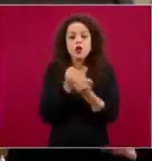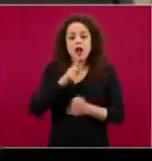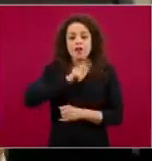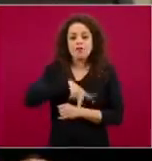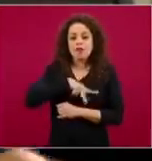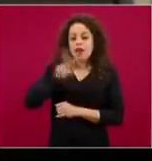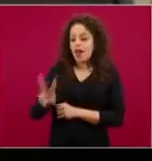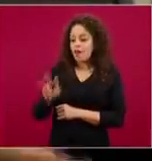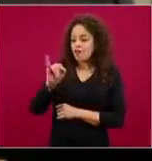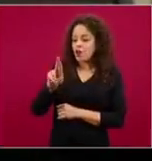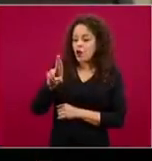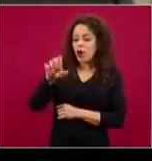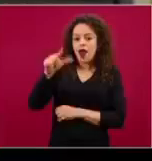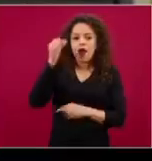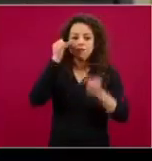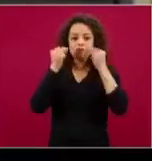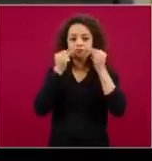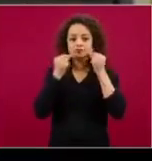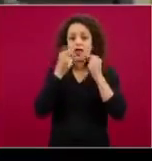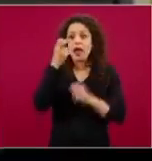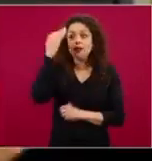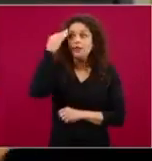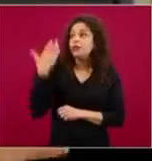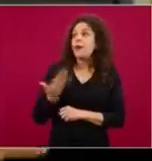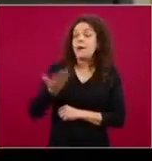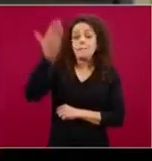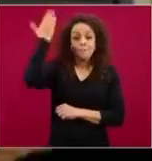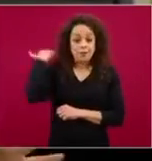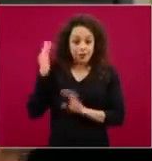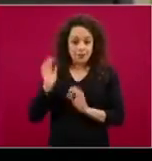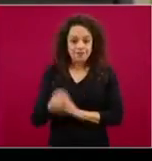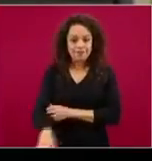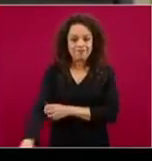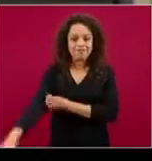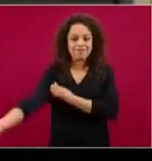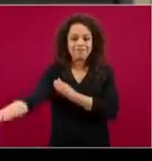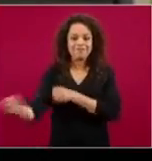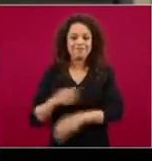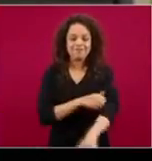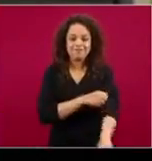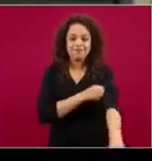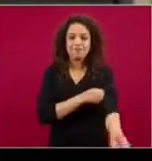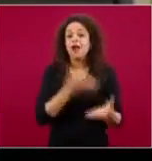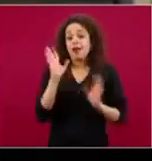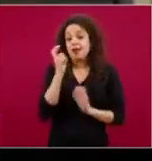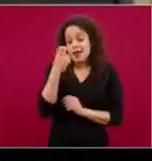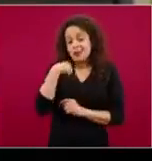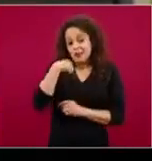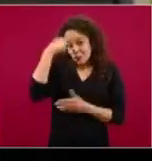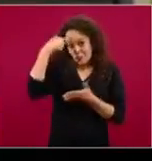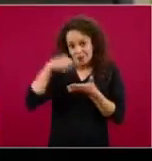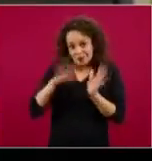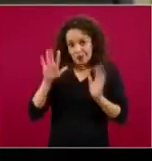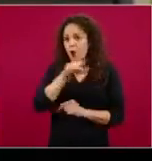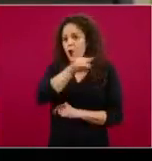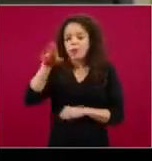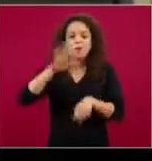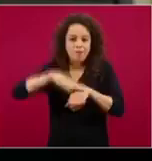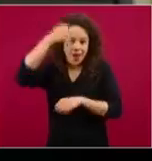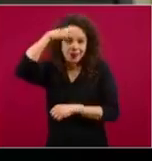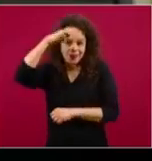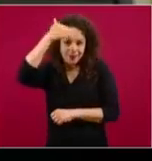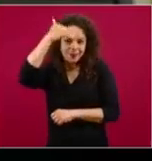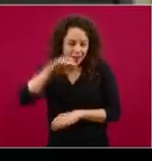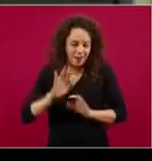que atacó en esa época. Bueno, según yo he leído, ustedes deben saber más. Y la pregunta